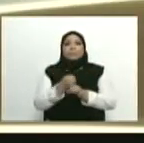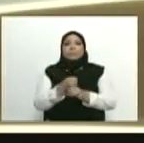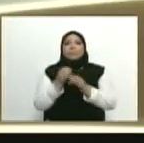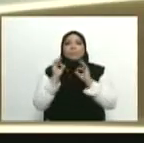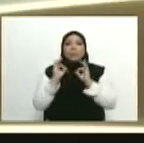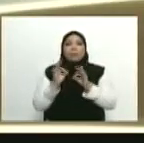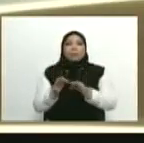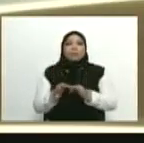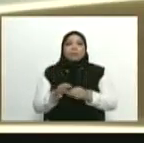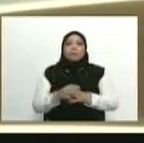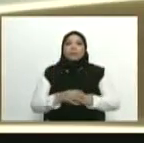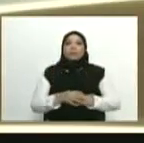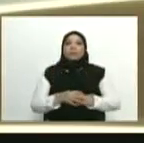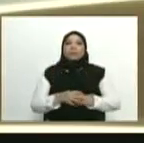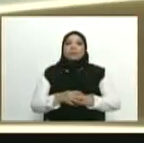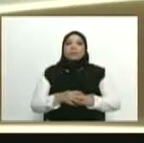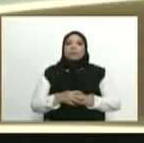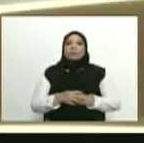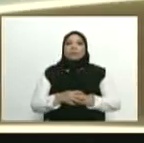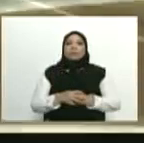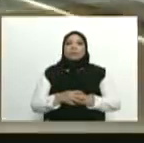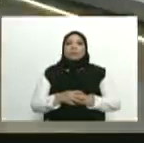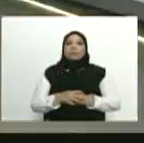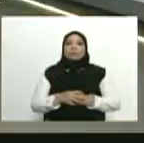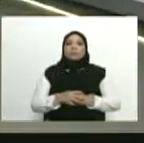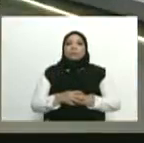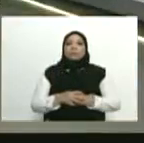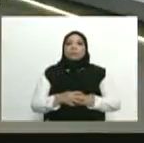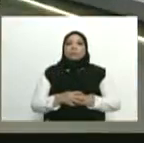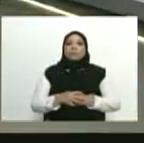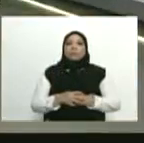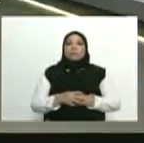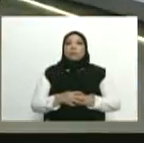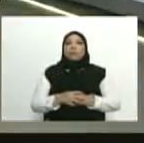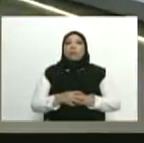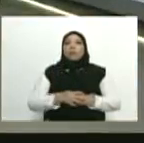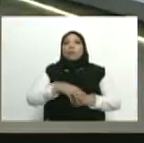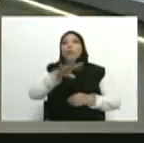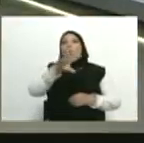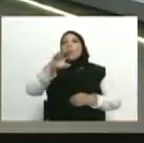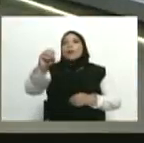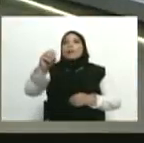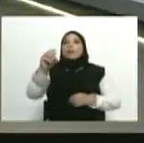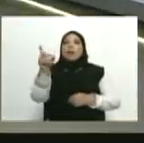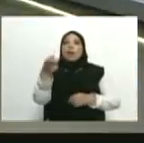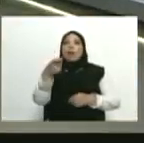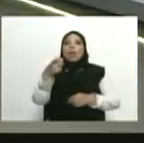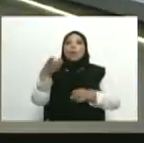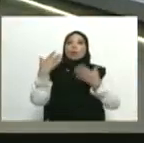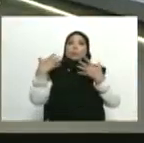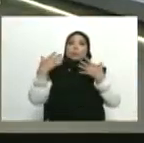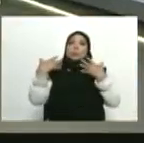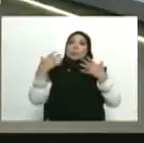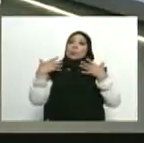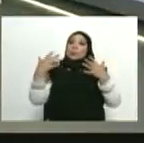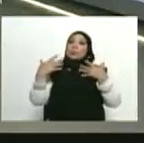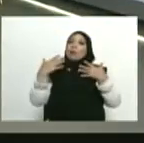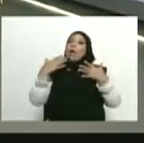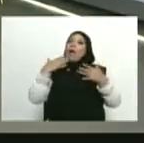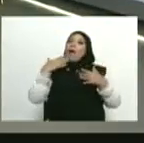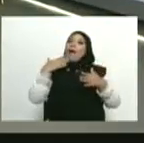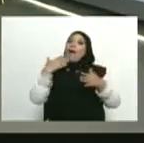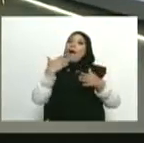semana. Impresionante, con un sol y un calor de 40 grados. Fíjense ustedes, quiero darle las